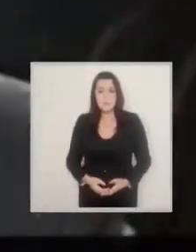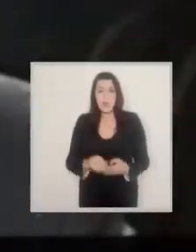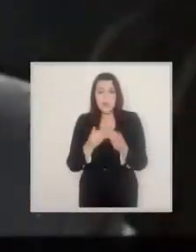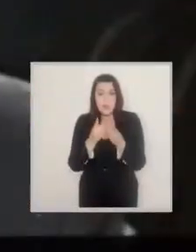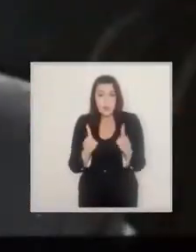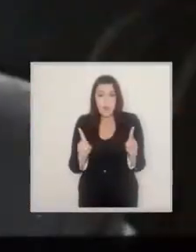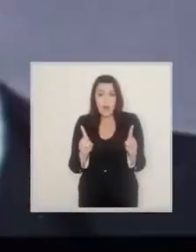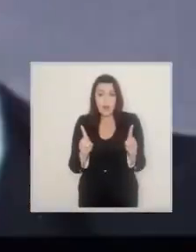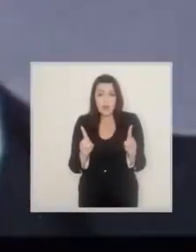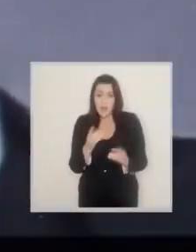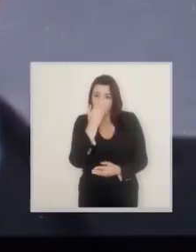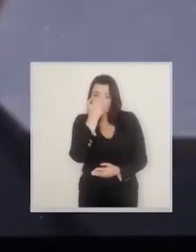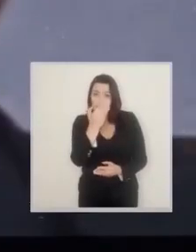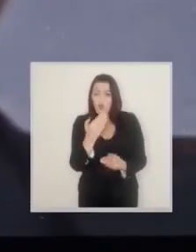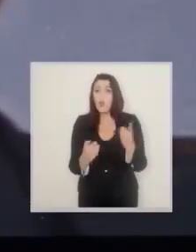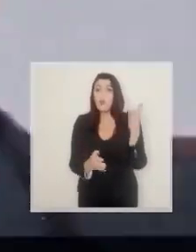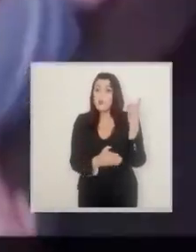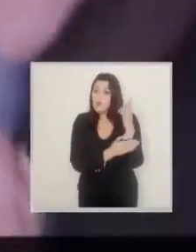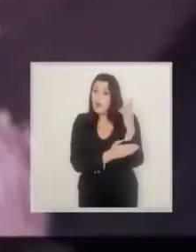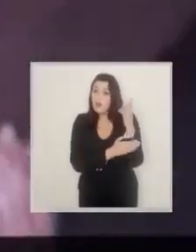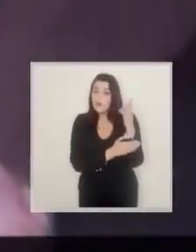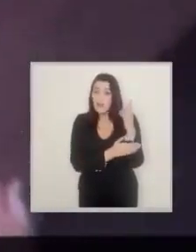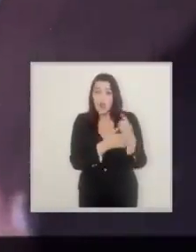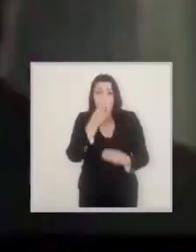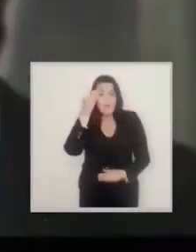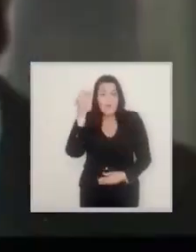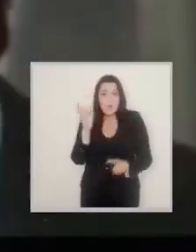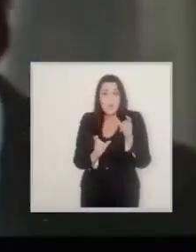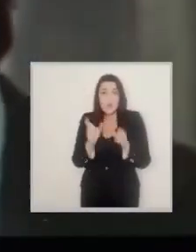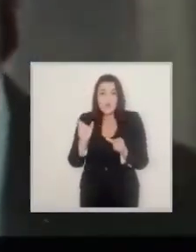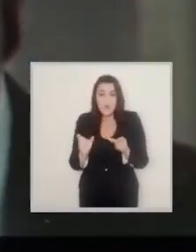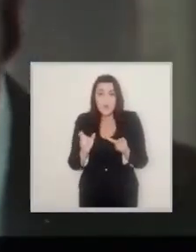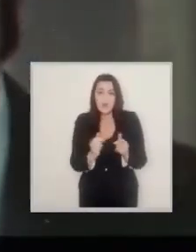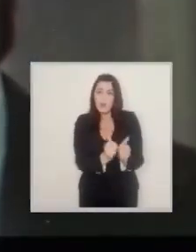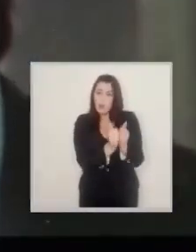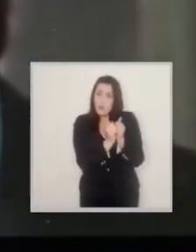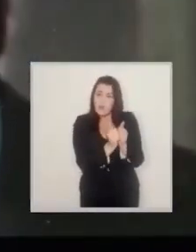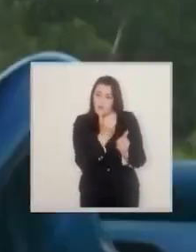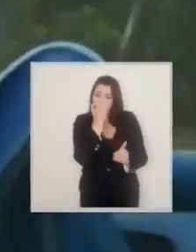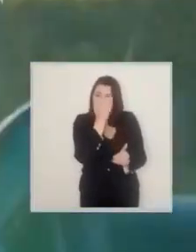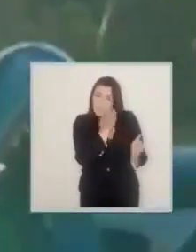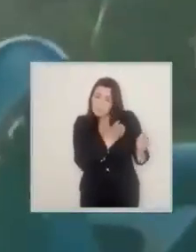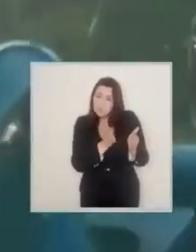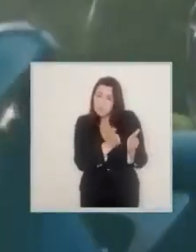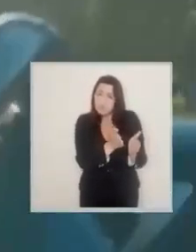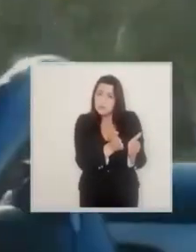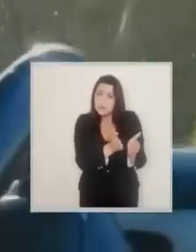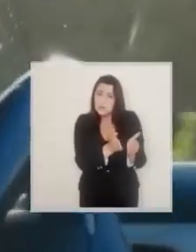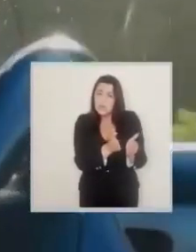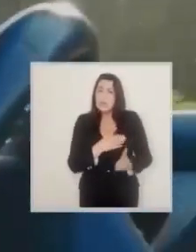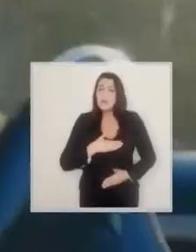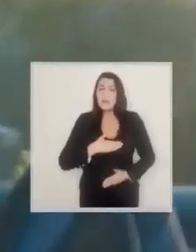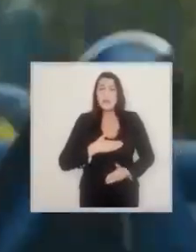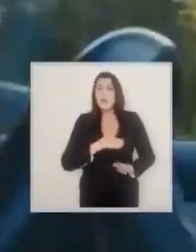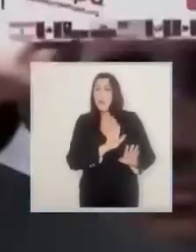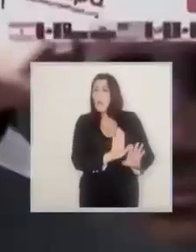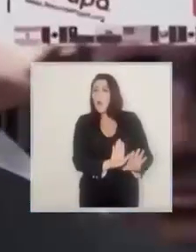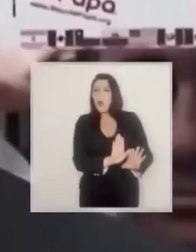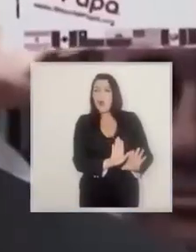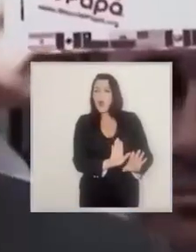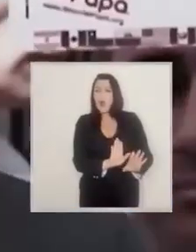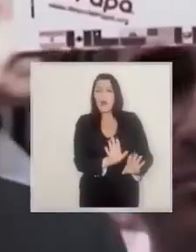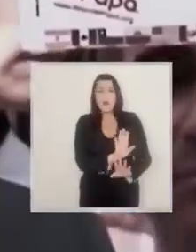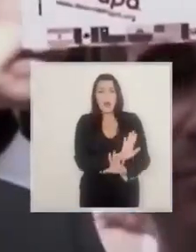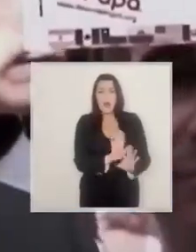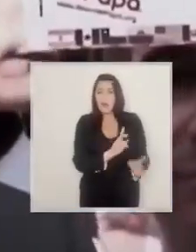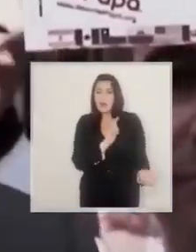En democracia nos tocó enfrentarnos con la derecha que olvidó a la gente y me enfrenté a su vez contra mis propios compañeros de ruta, quienes querían que todo siguiera